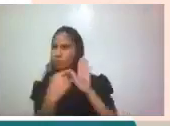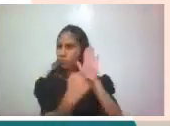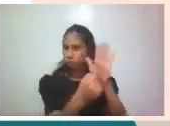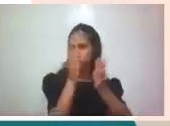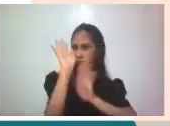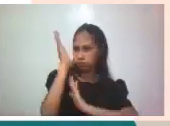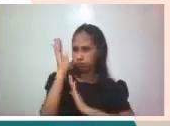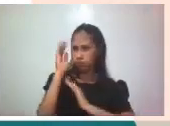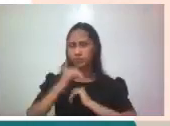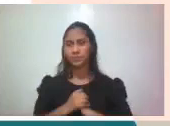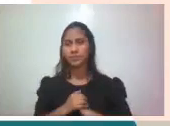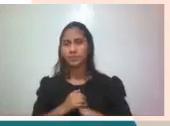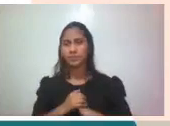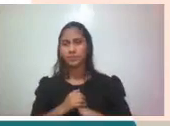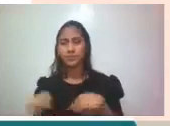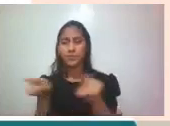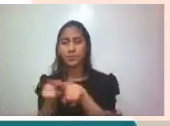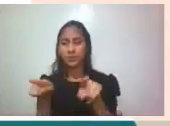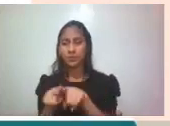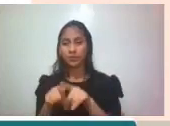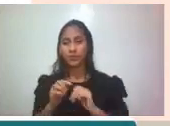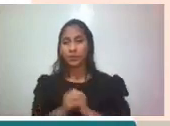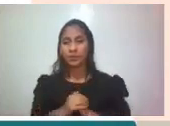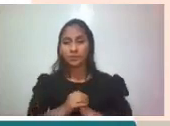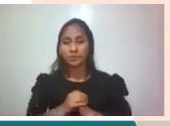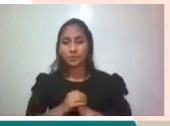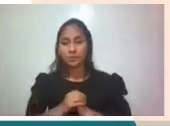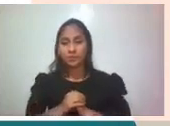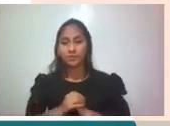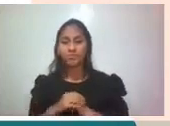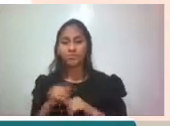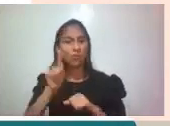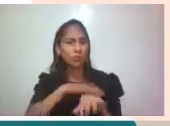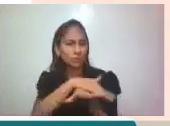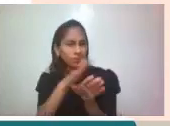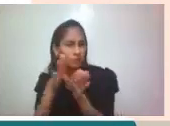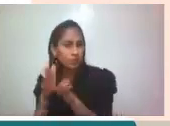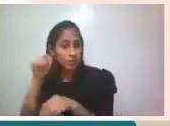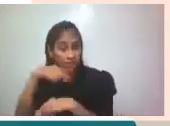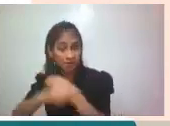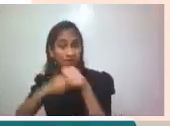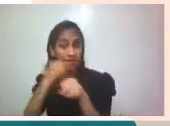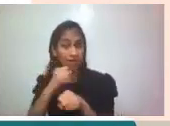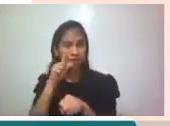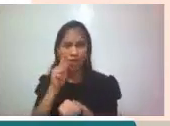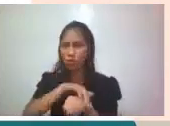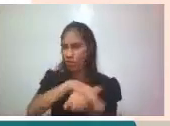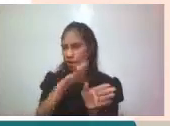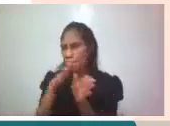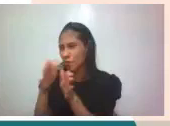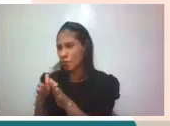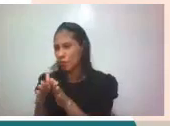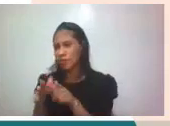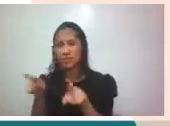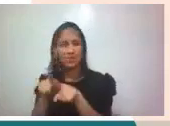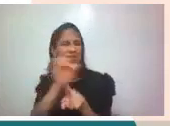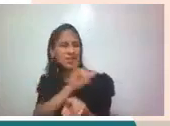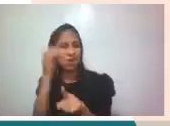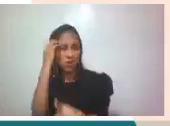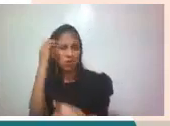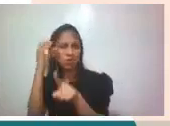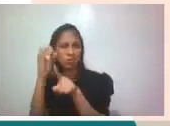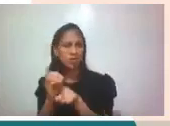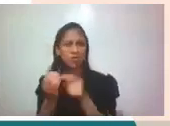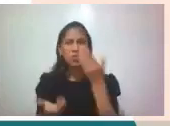intercultural. También estamos como propuesta para este año y dentro de este objetivo, otra de las acciones de